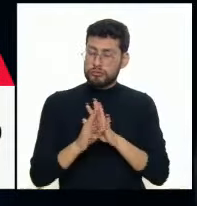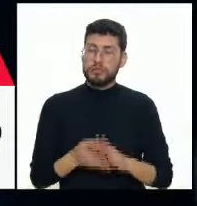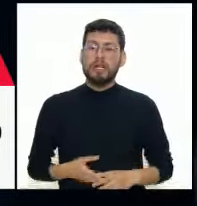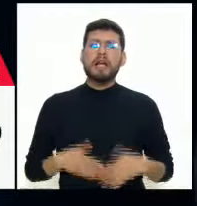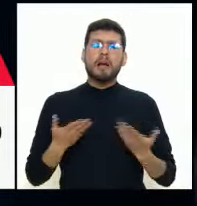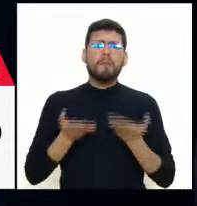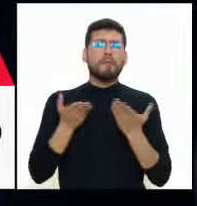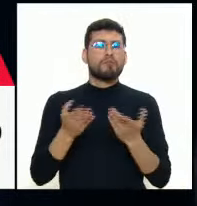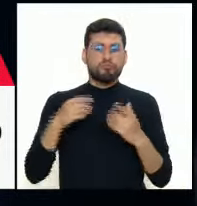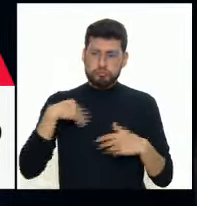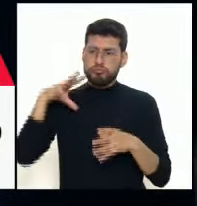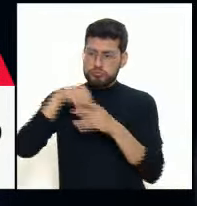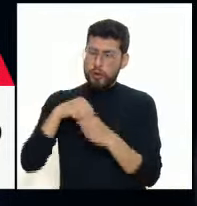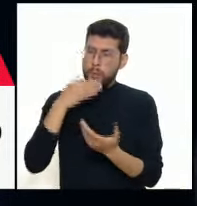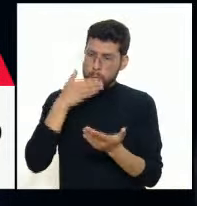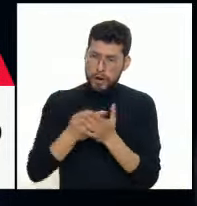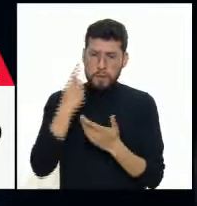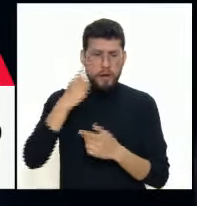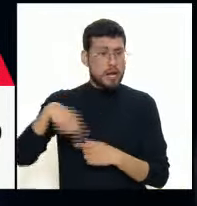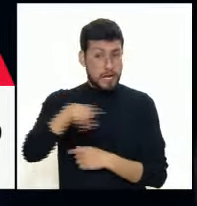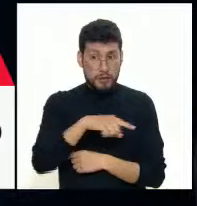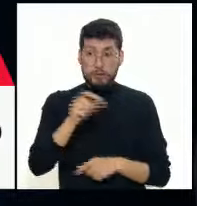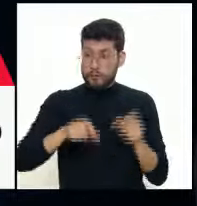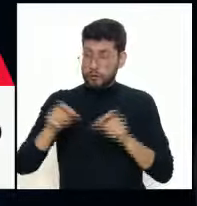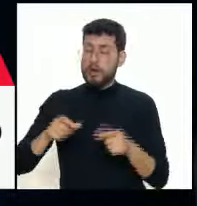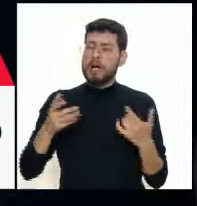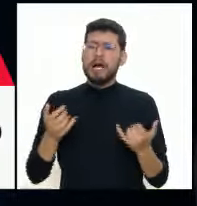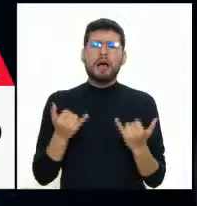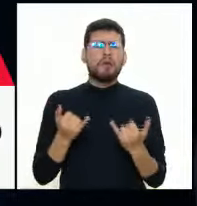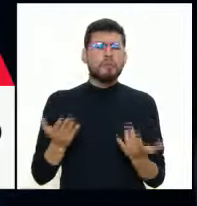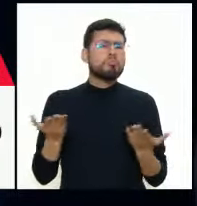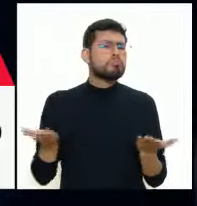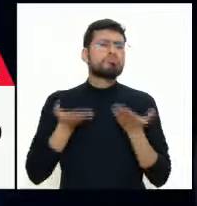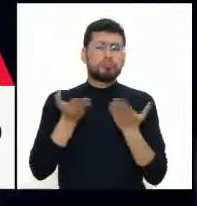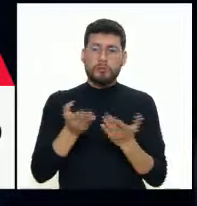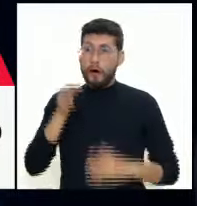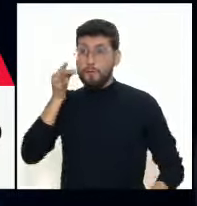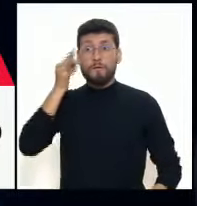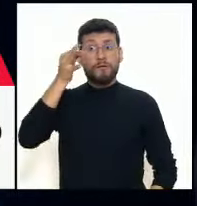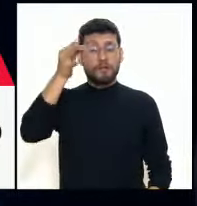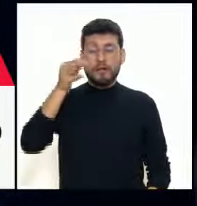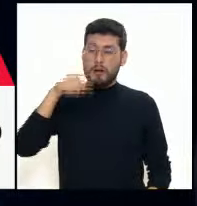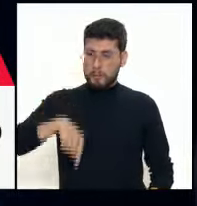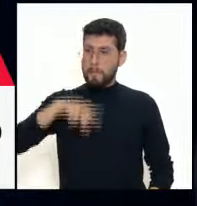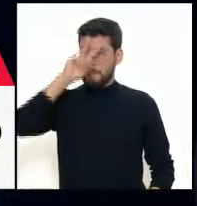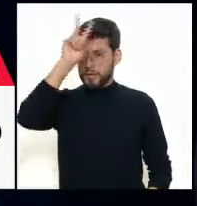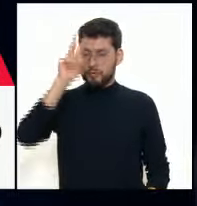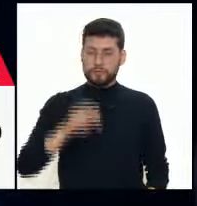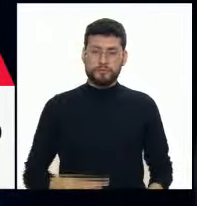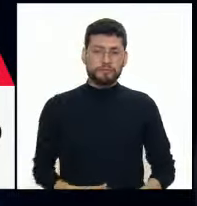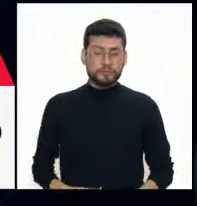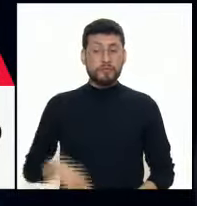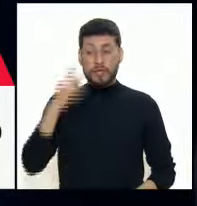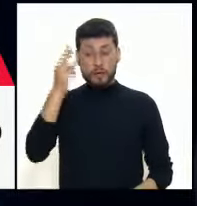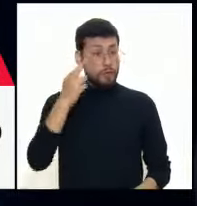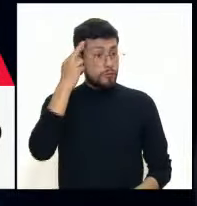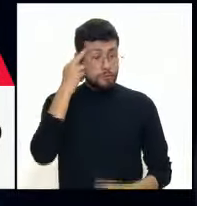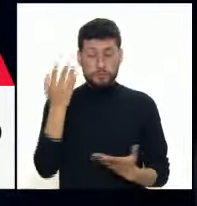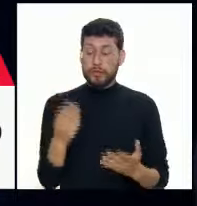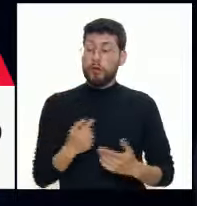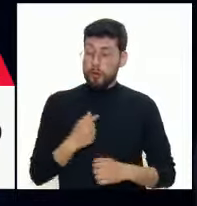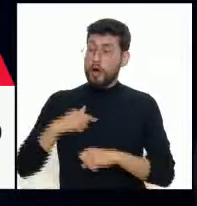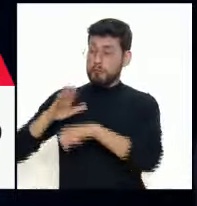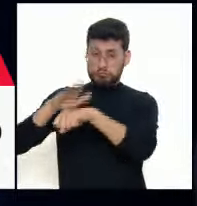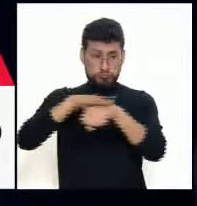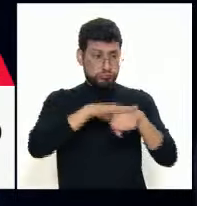Al invertir en contenido de calidad para ellos, estamos invirtiendo en el futuro de nuestro Perú. Por eso, hago